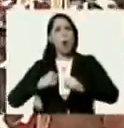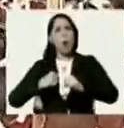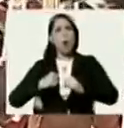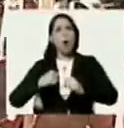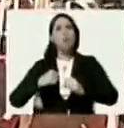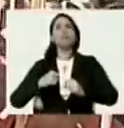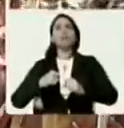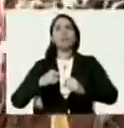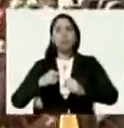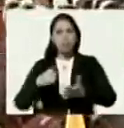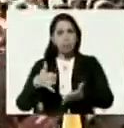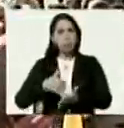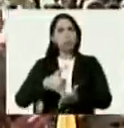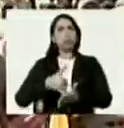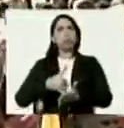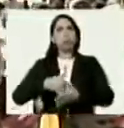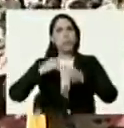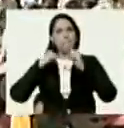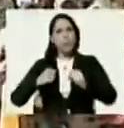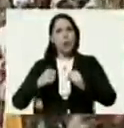tuvimos.